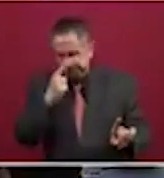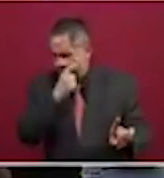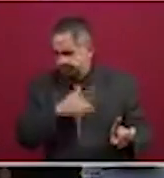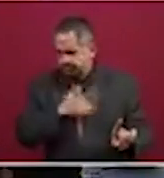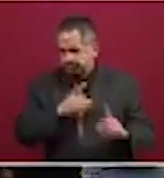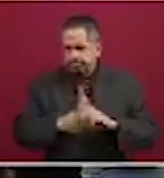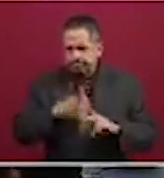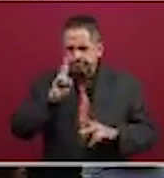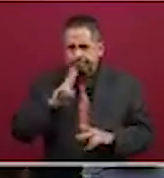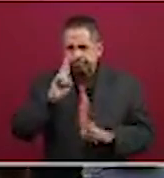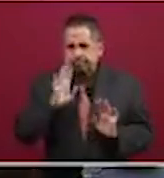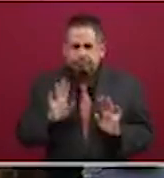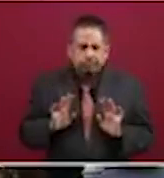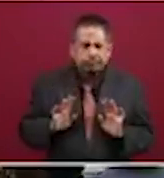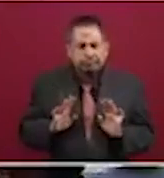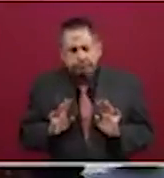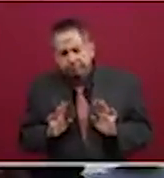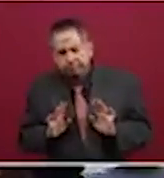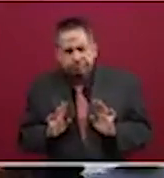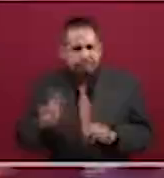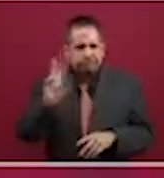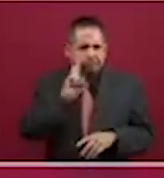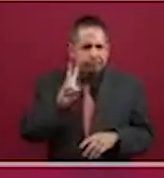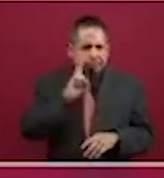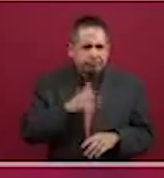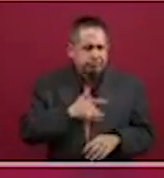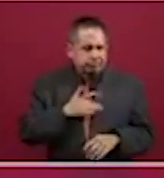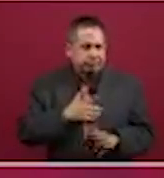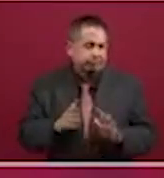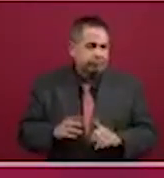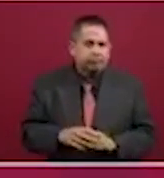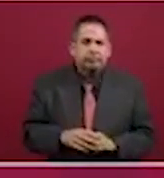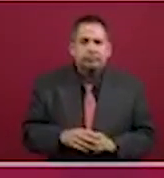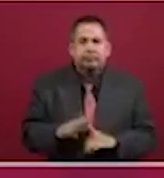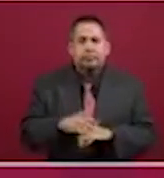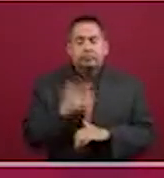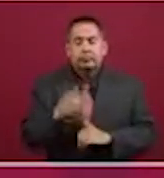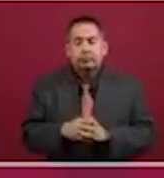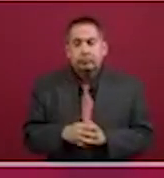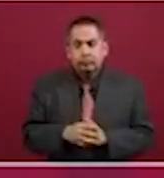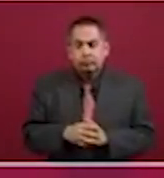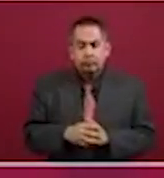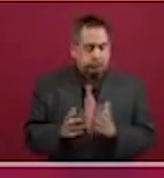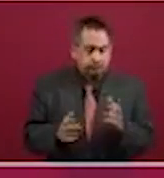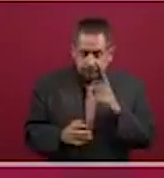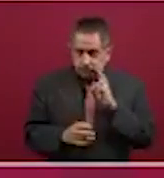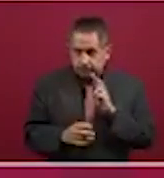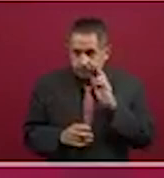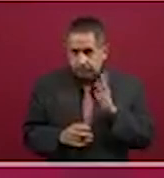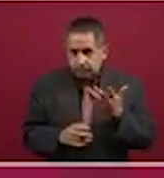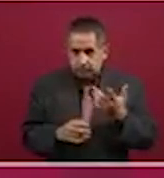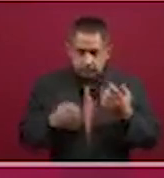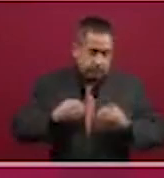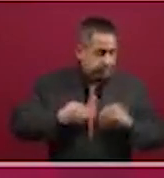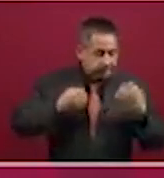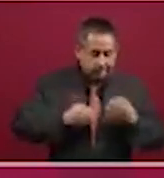muy bien porque éste estoy ocupado